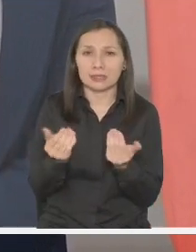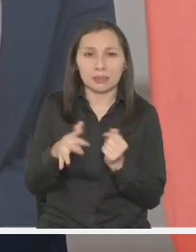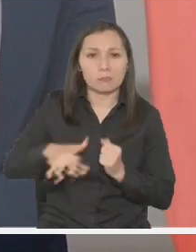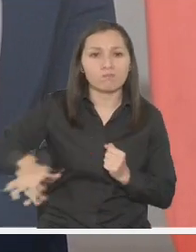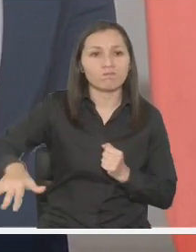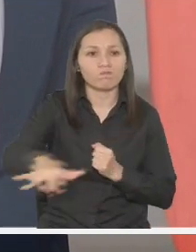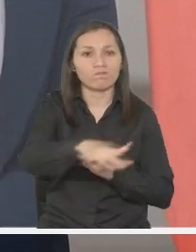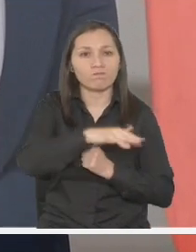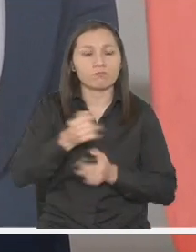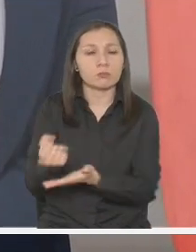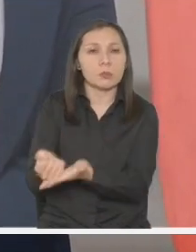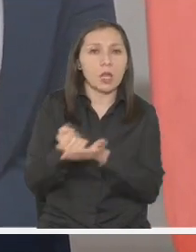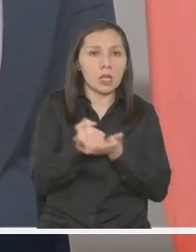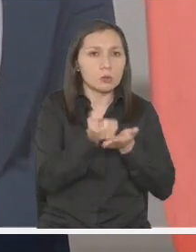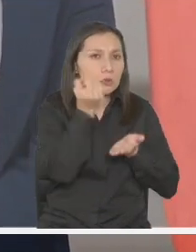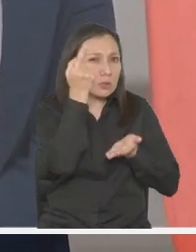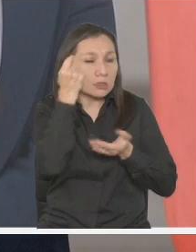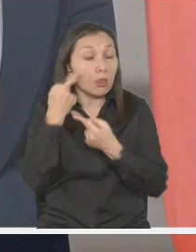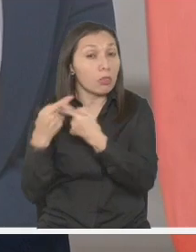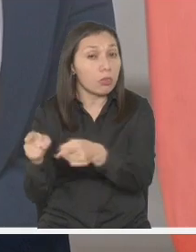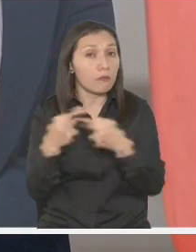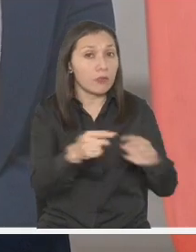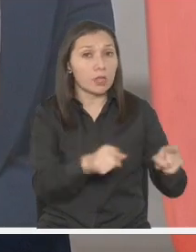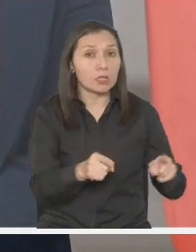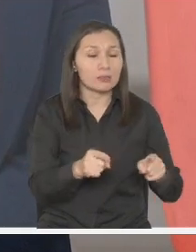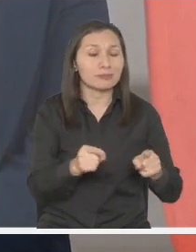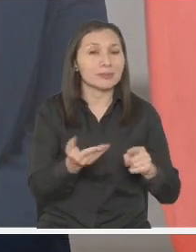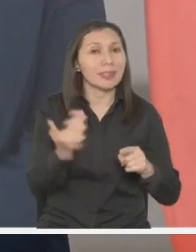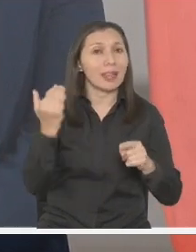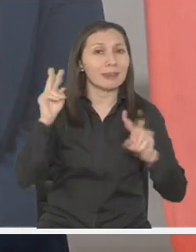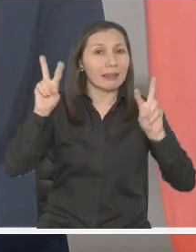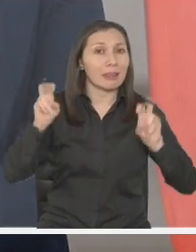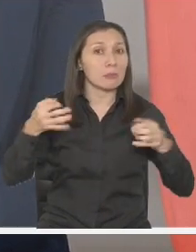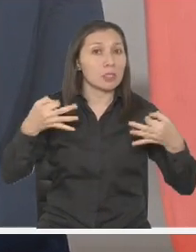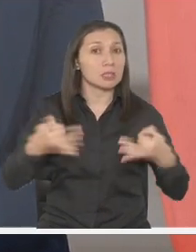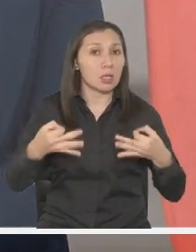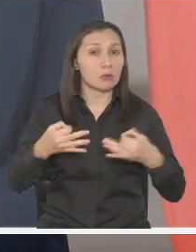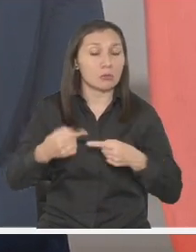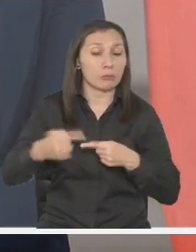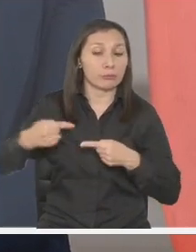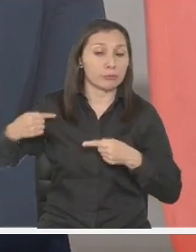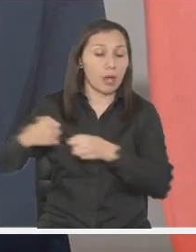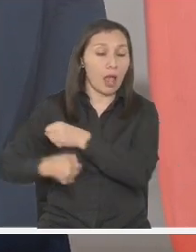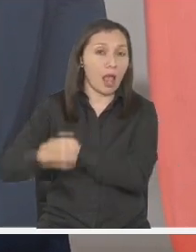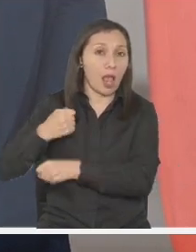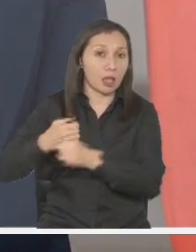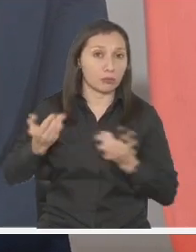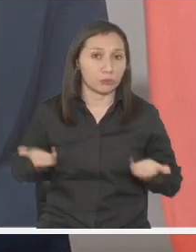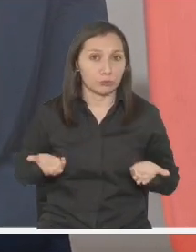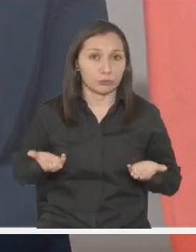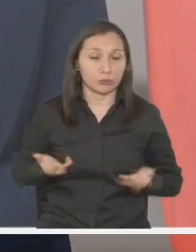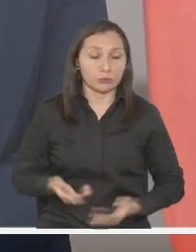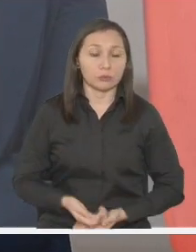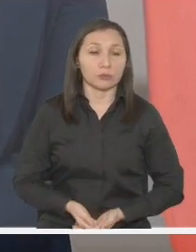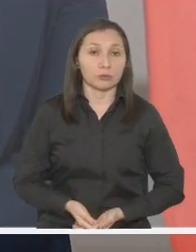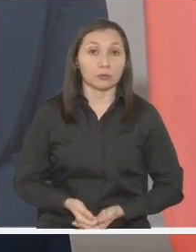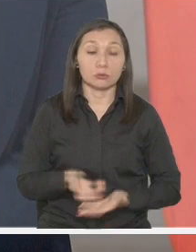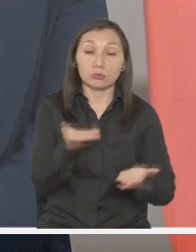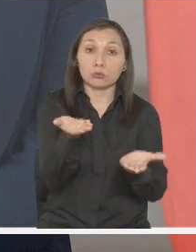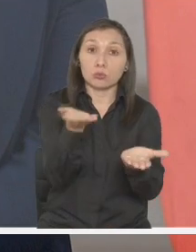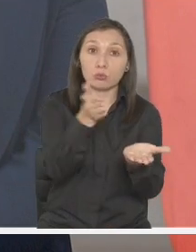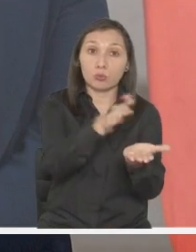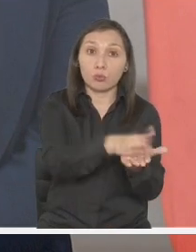ambiente de colaboración, de entendimiento distinto del que hemos tenido en materia de seguridad los últimos años. La